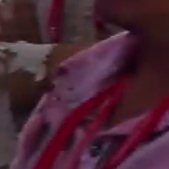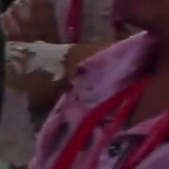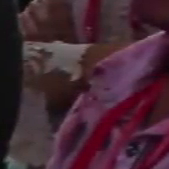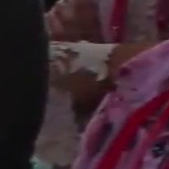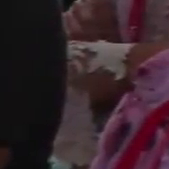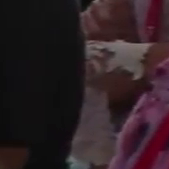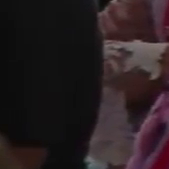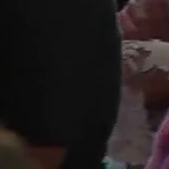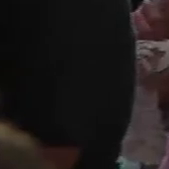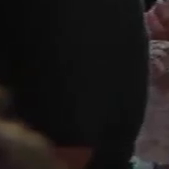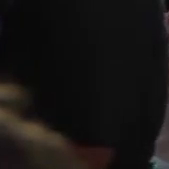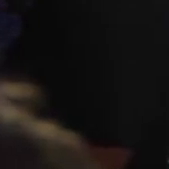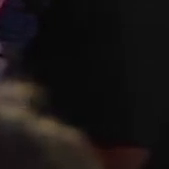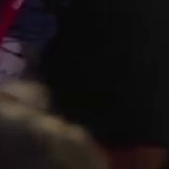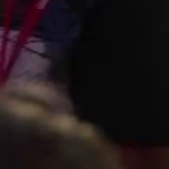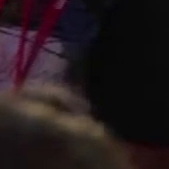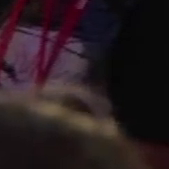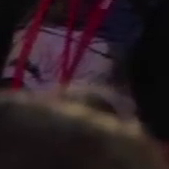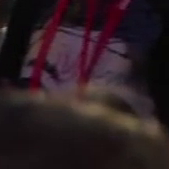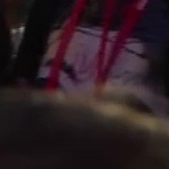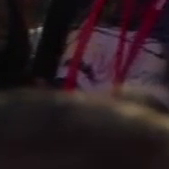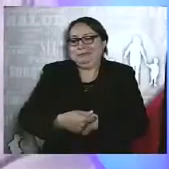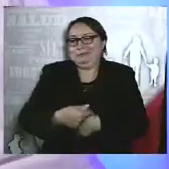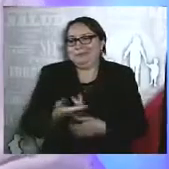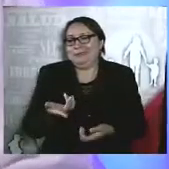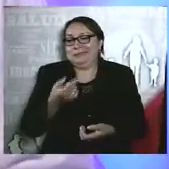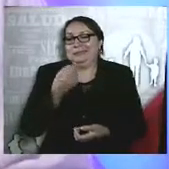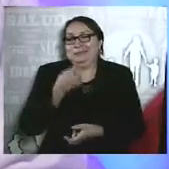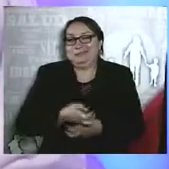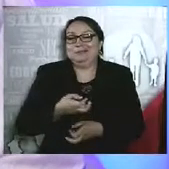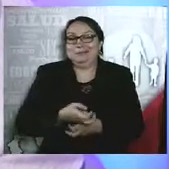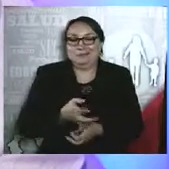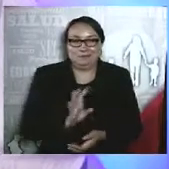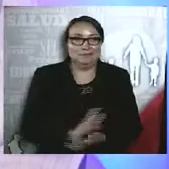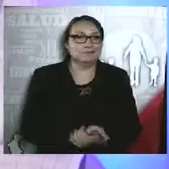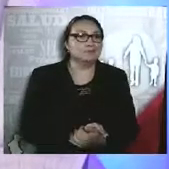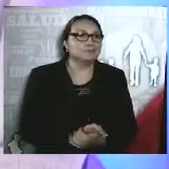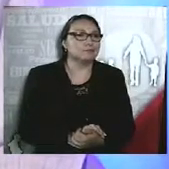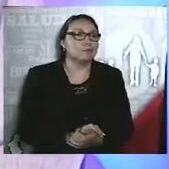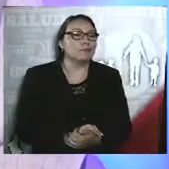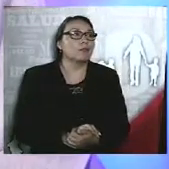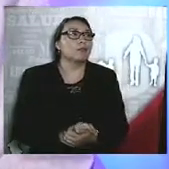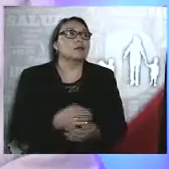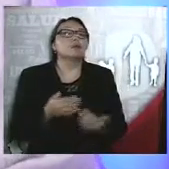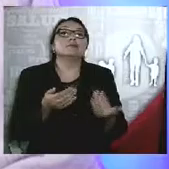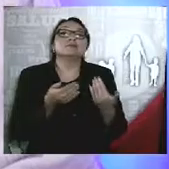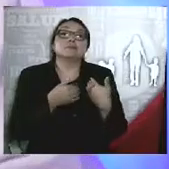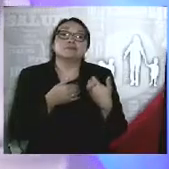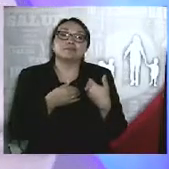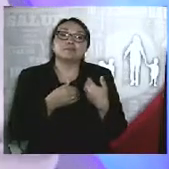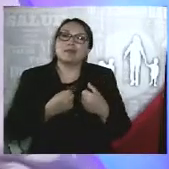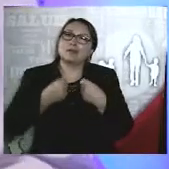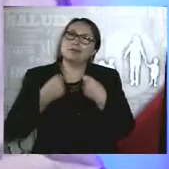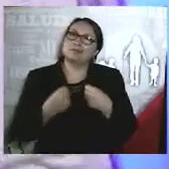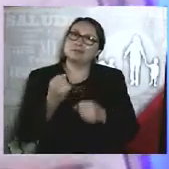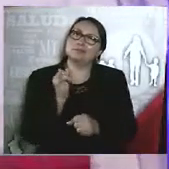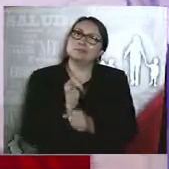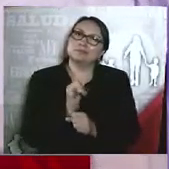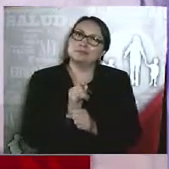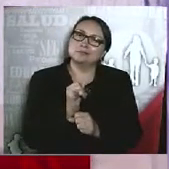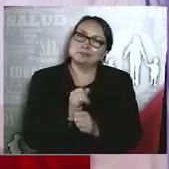Muy buenas tardes a todos. El tema que me correspondió es el fortalecimiento institucional de la